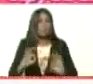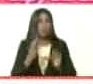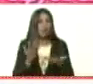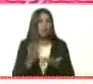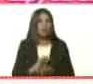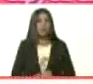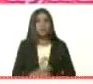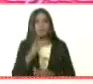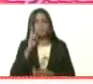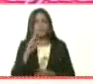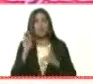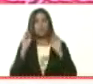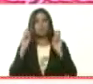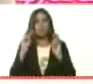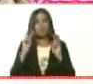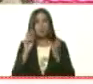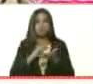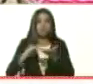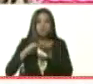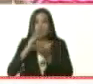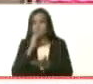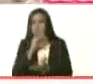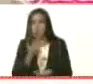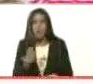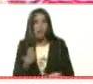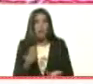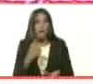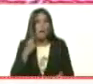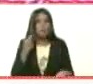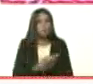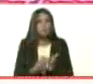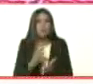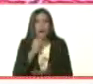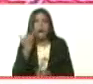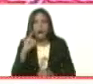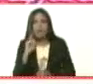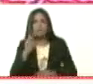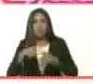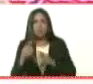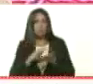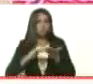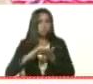veo temas que no se resuelven a pesar de tener los recursos,